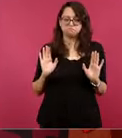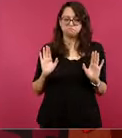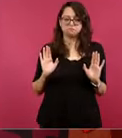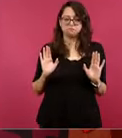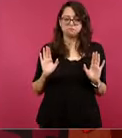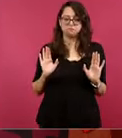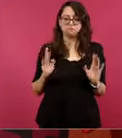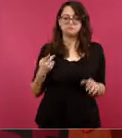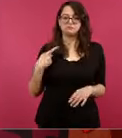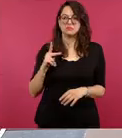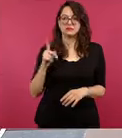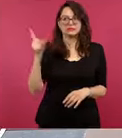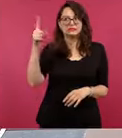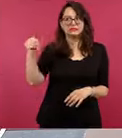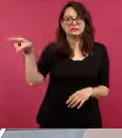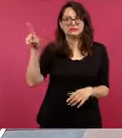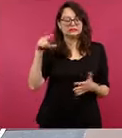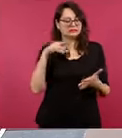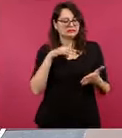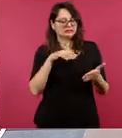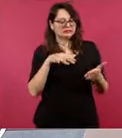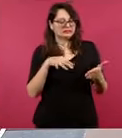no les gusta.